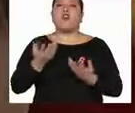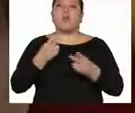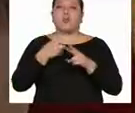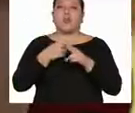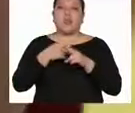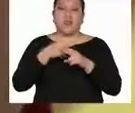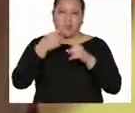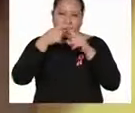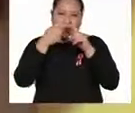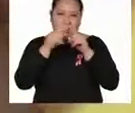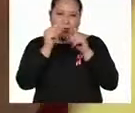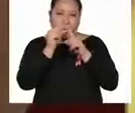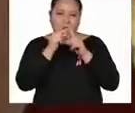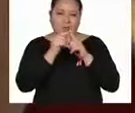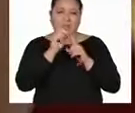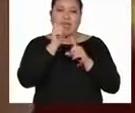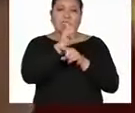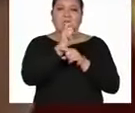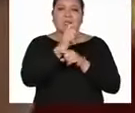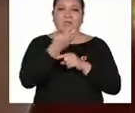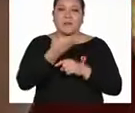Japipajitari?